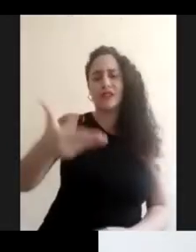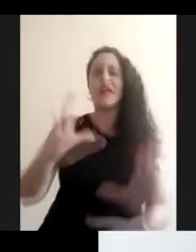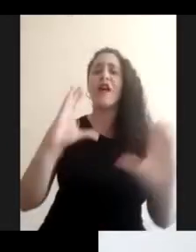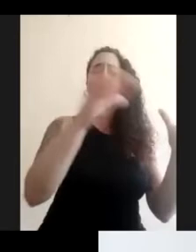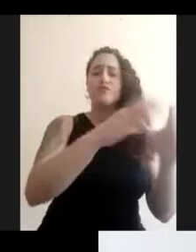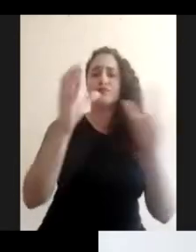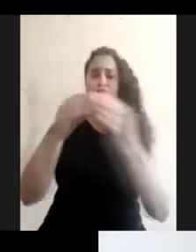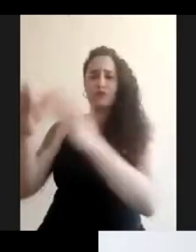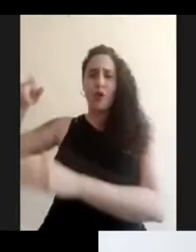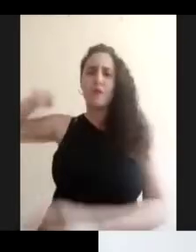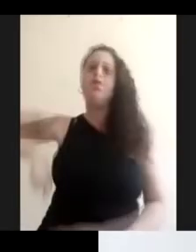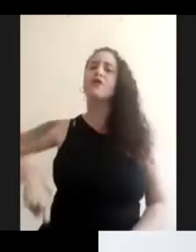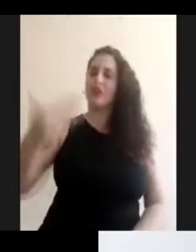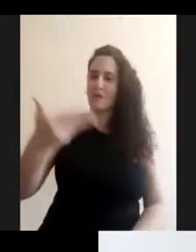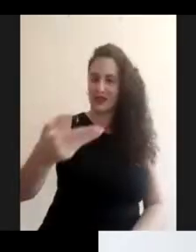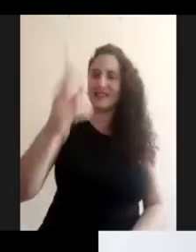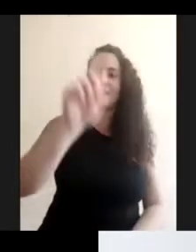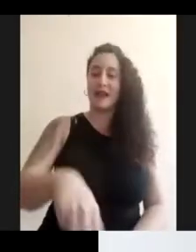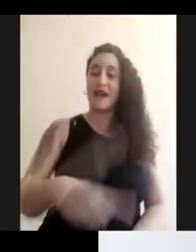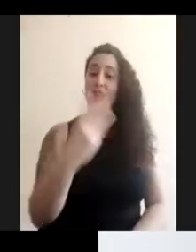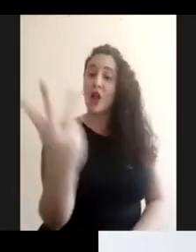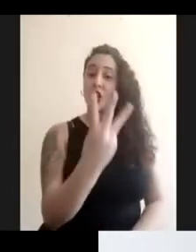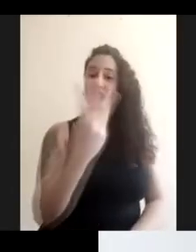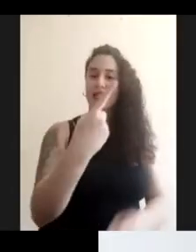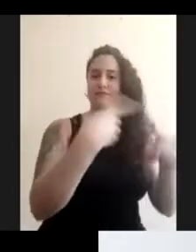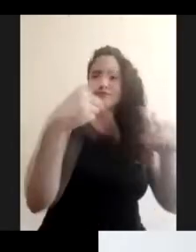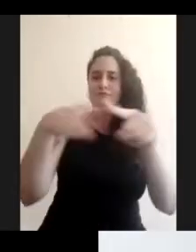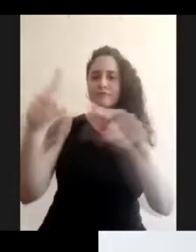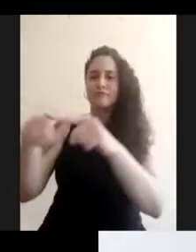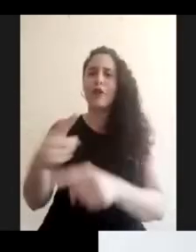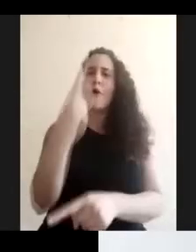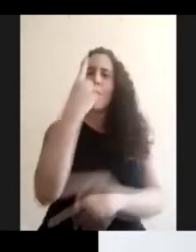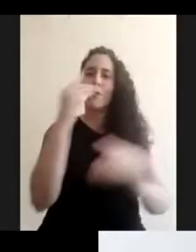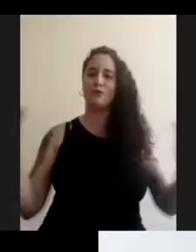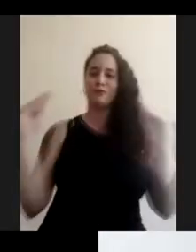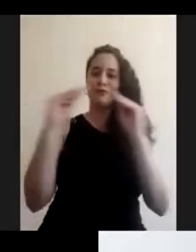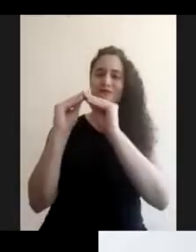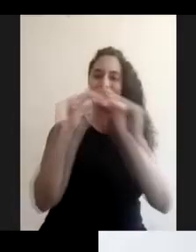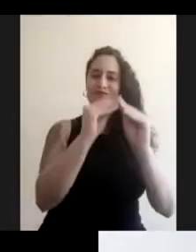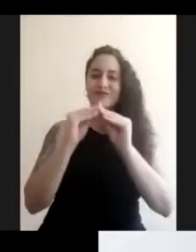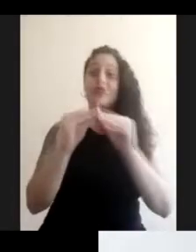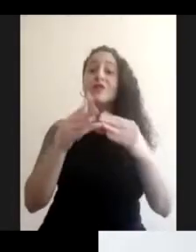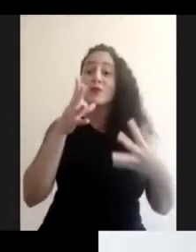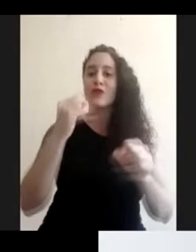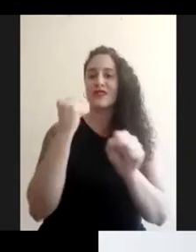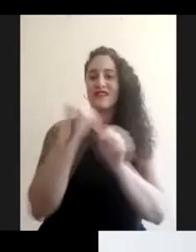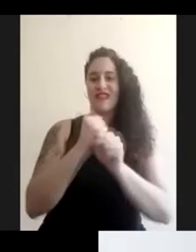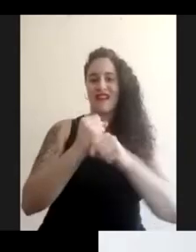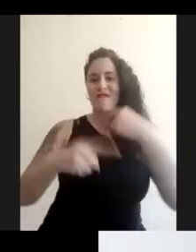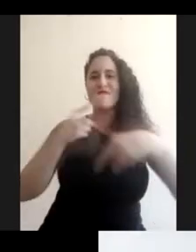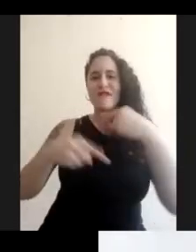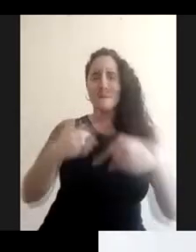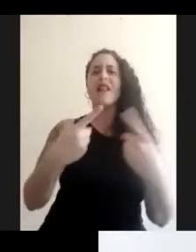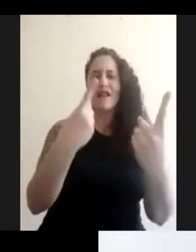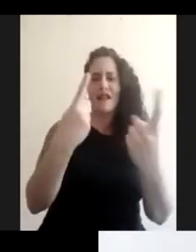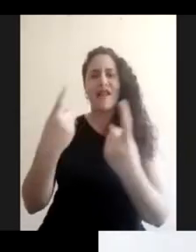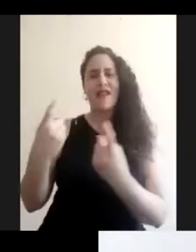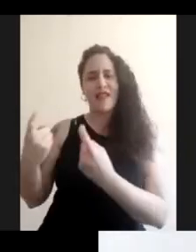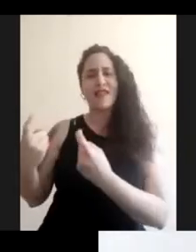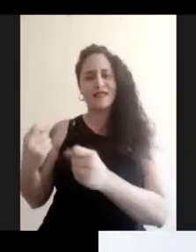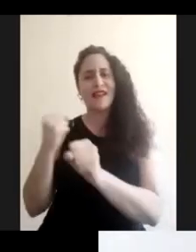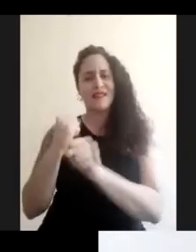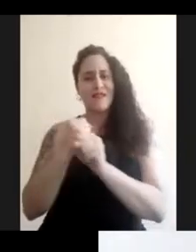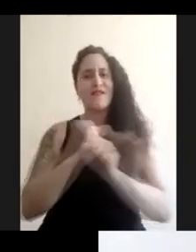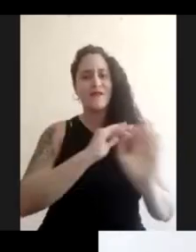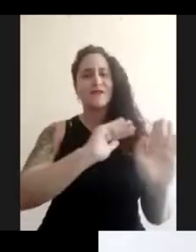profesiones. Son diferentes, pero tienen una cosa en común, que es el estar trabajando con familias que los necesitan. Ahora ellos nos van a